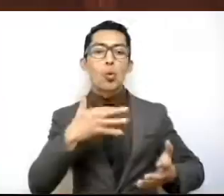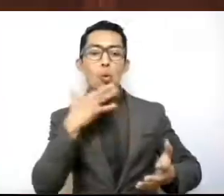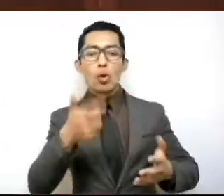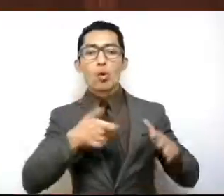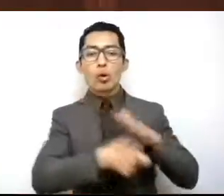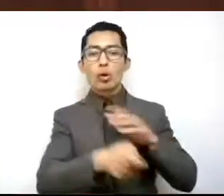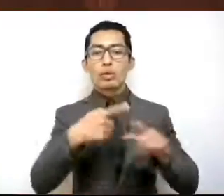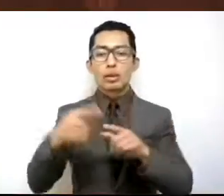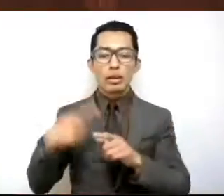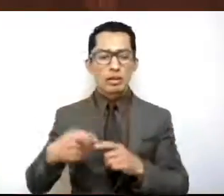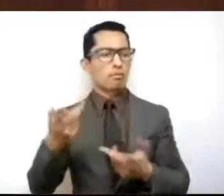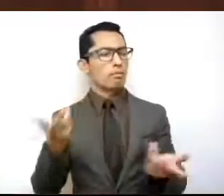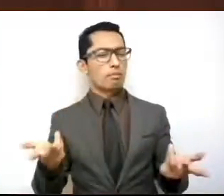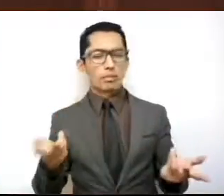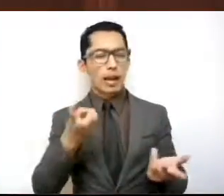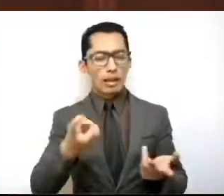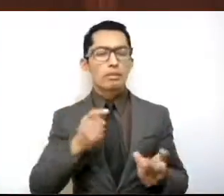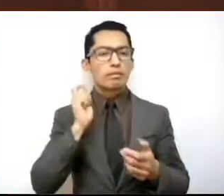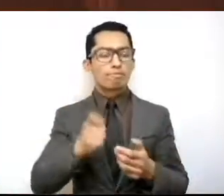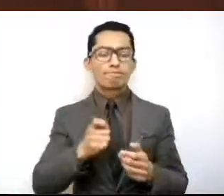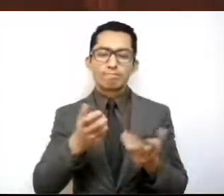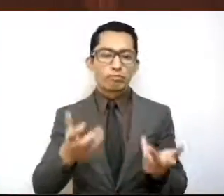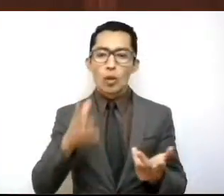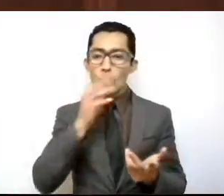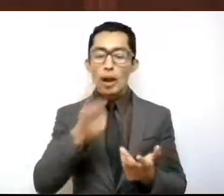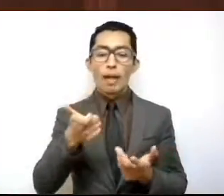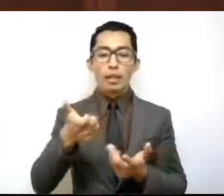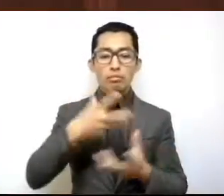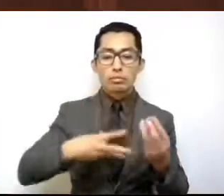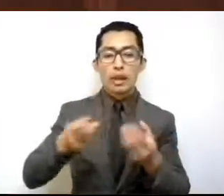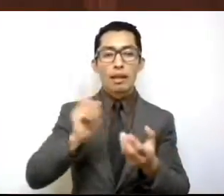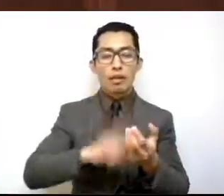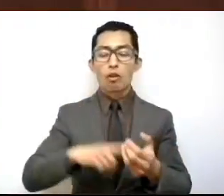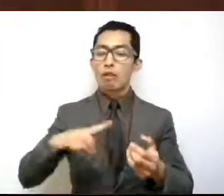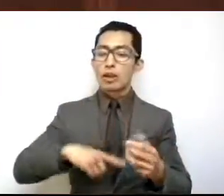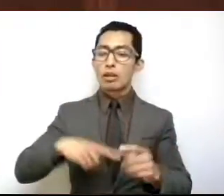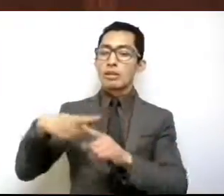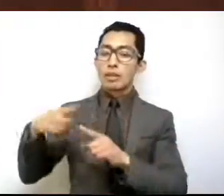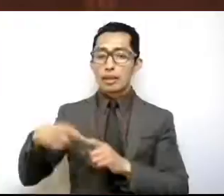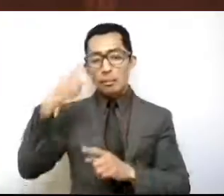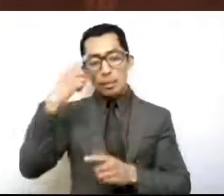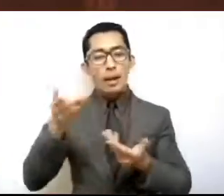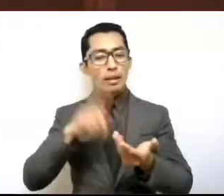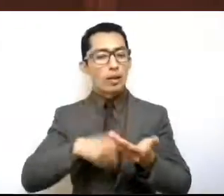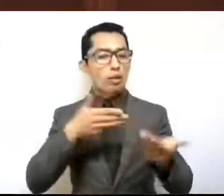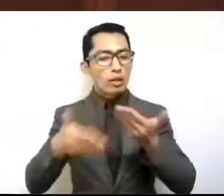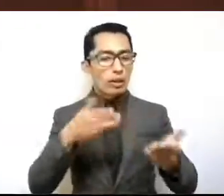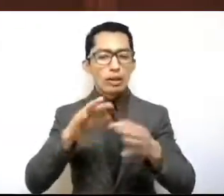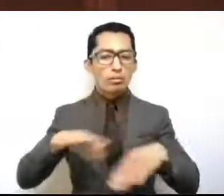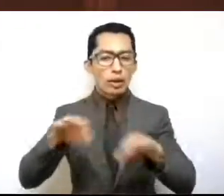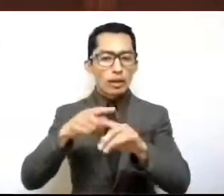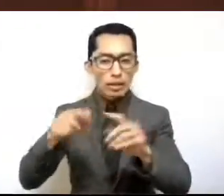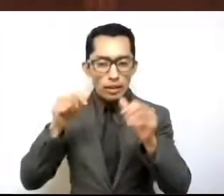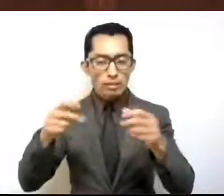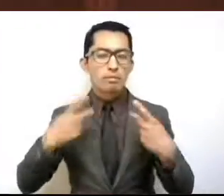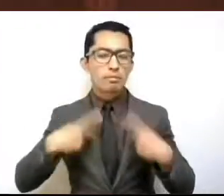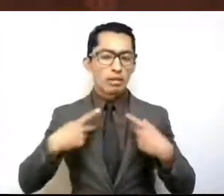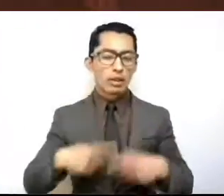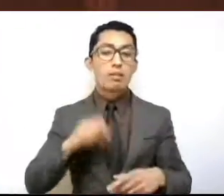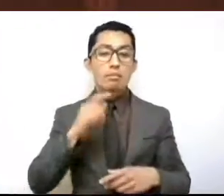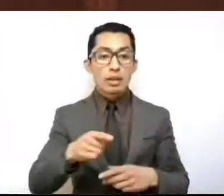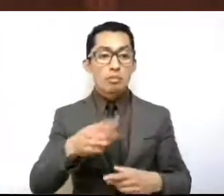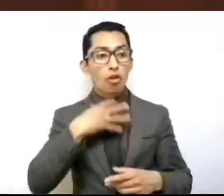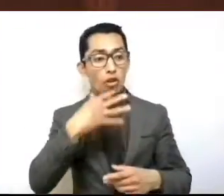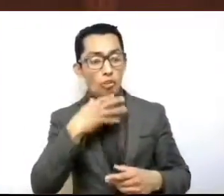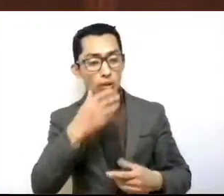desarrollo, limitando la capacidad financiera de los gobiernos para ofrecer servicios básicos. Da pie a violaciones a